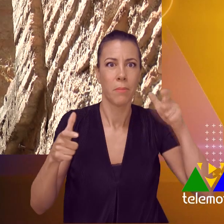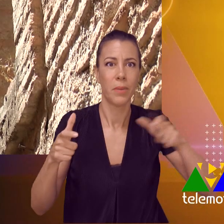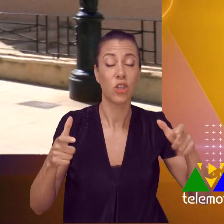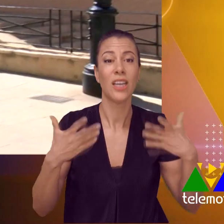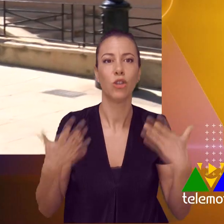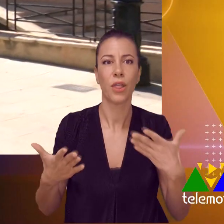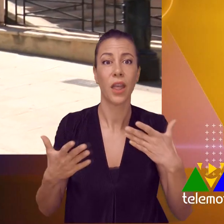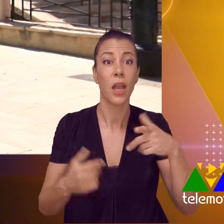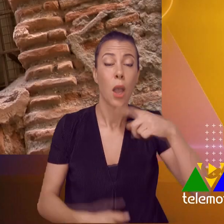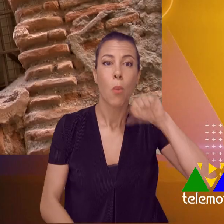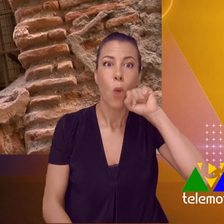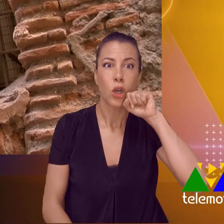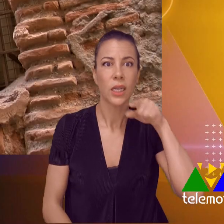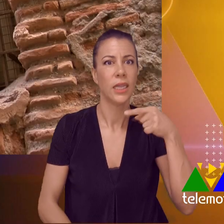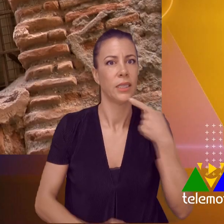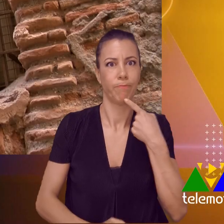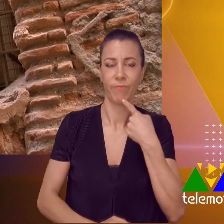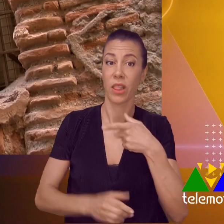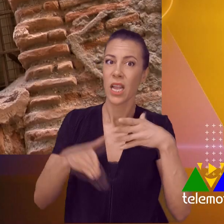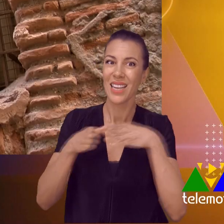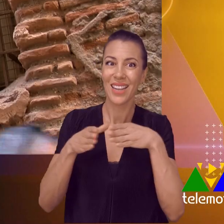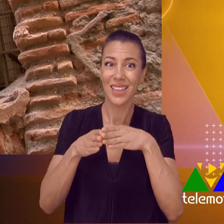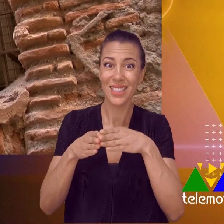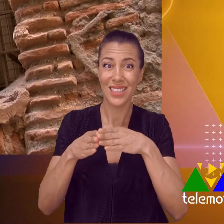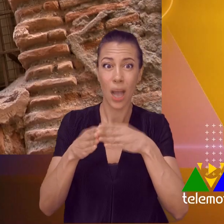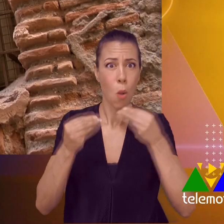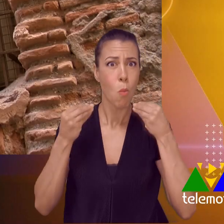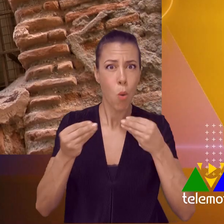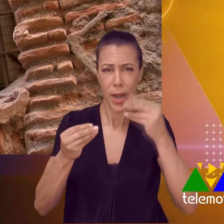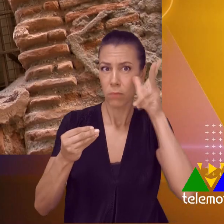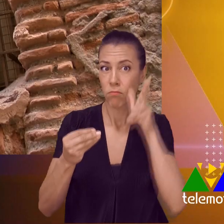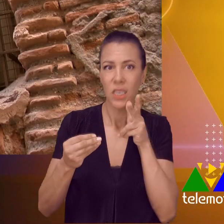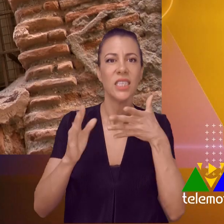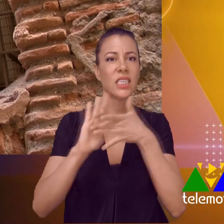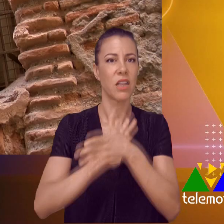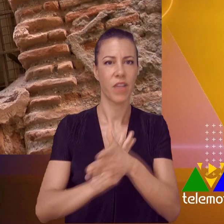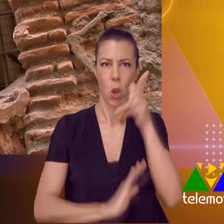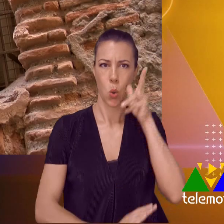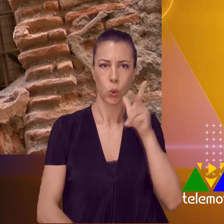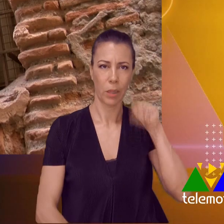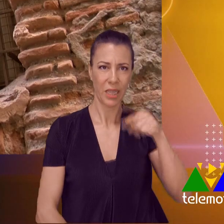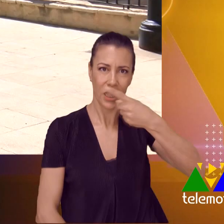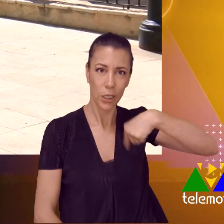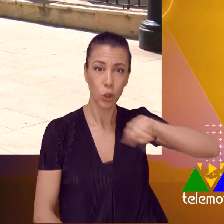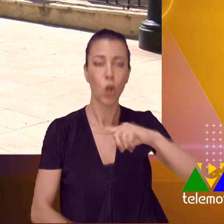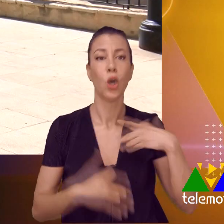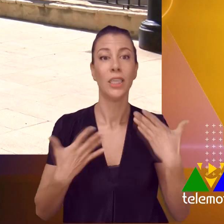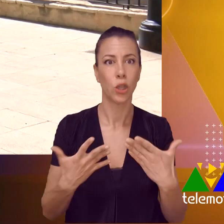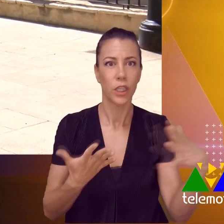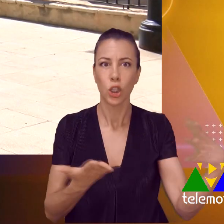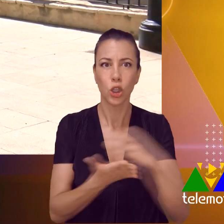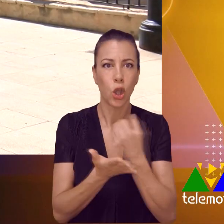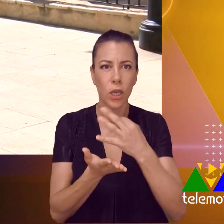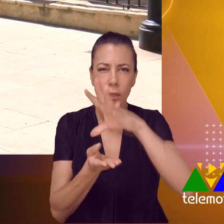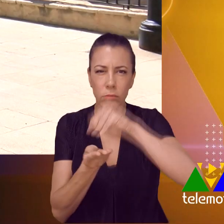tener una buena iglesia es una cuestión de prestigio también, y empiezan a pensar que la iglesia es chica, y al final entre uno y otro reúnen el dinero